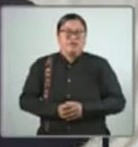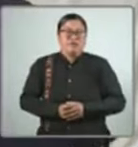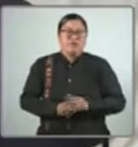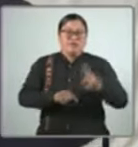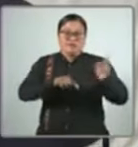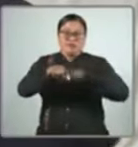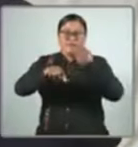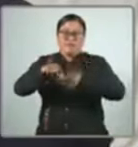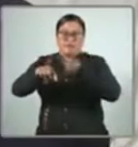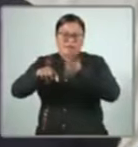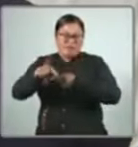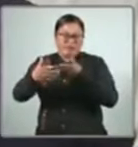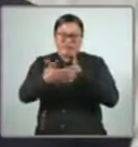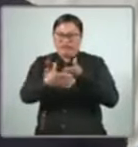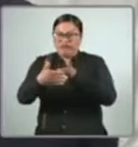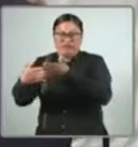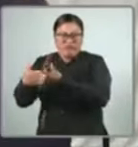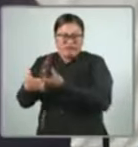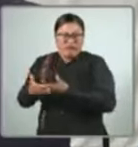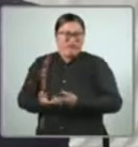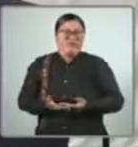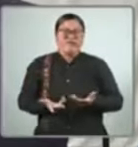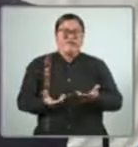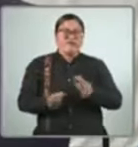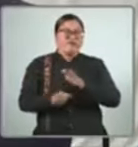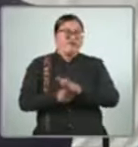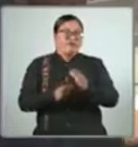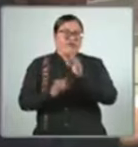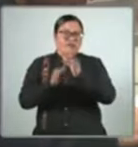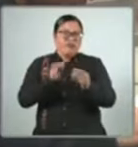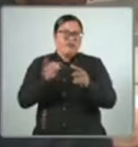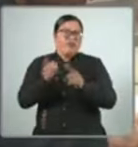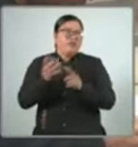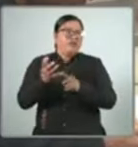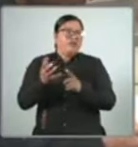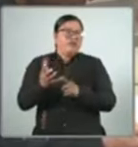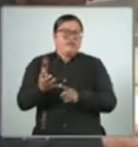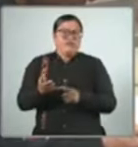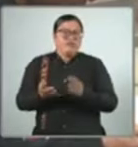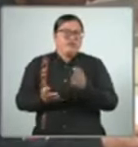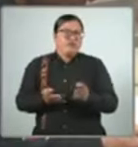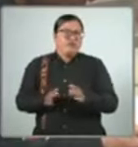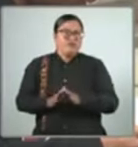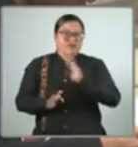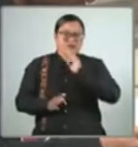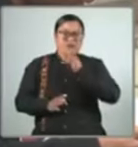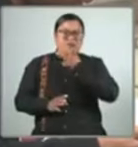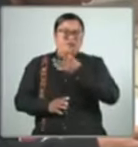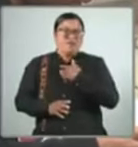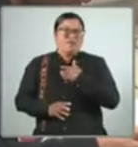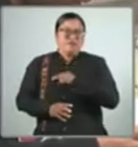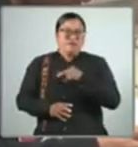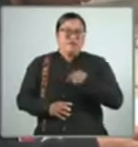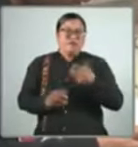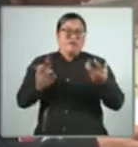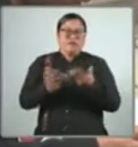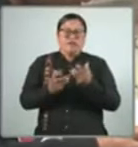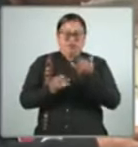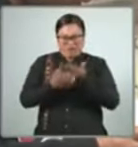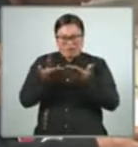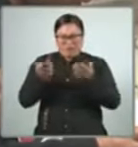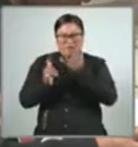tumbando estas piedrotas que se tienen? Sobre todo en lo último, en el que como padres de familia a veces cometemos ese grave error